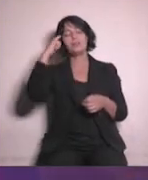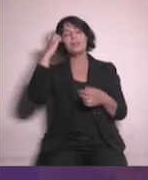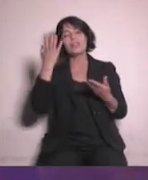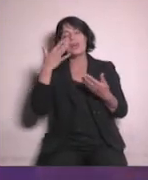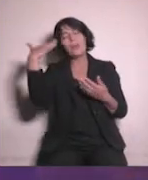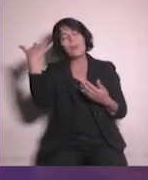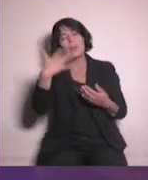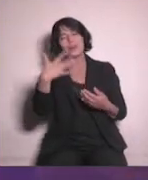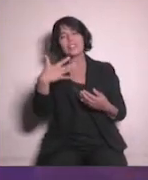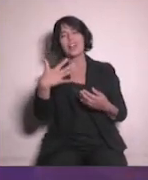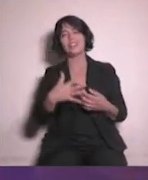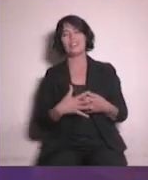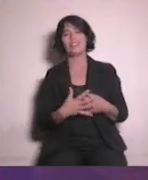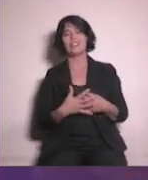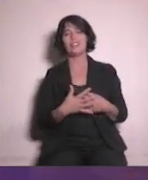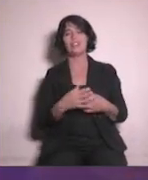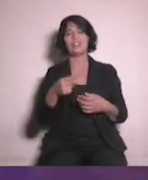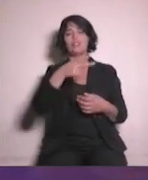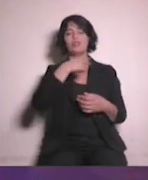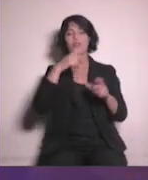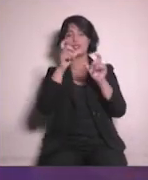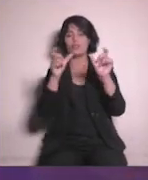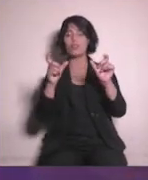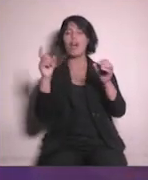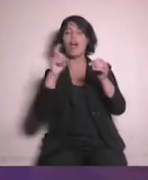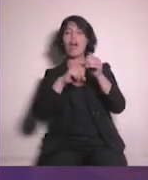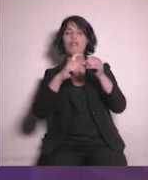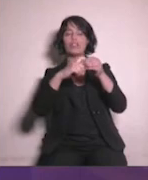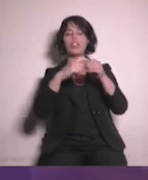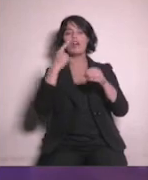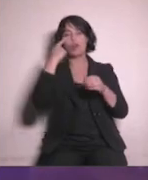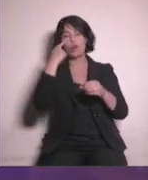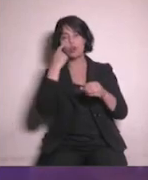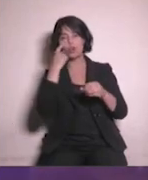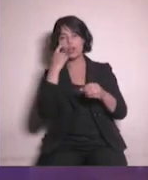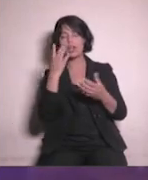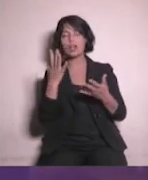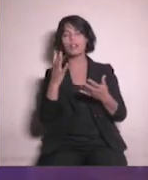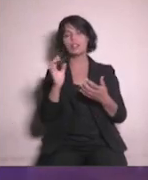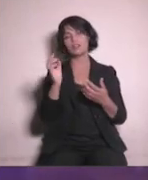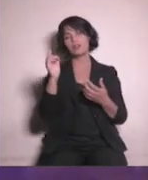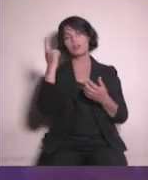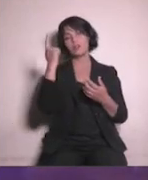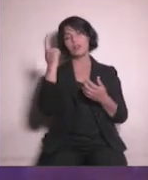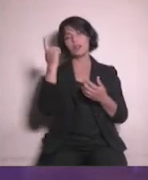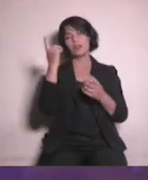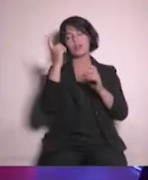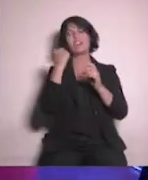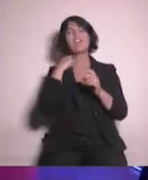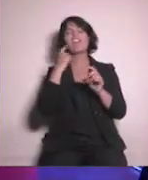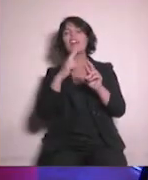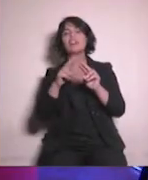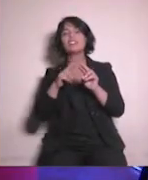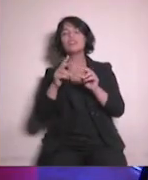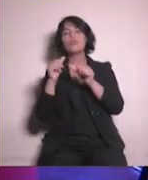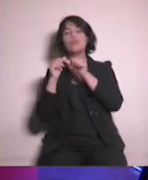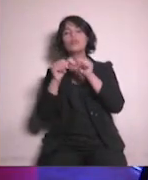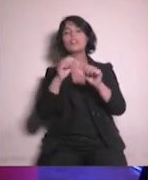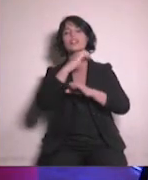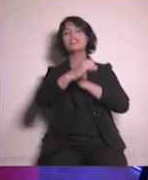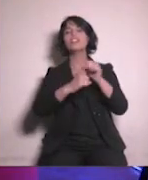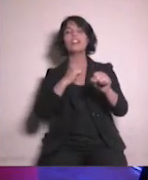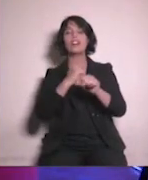muy importante que nuestros afiliados conozcan de primera más fuente qué hacemos durante el